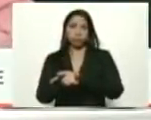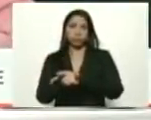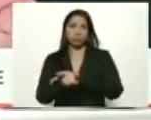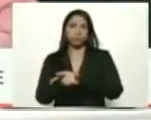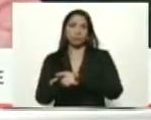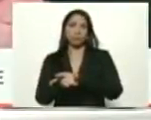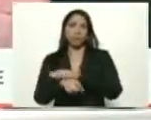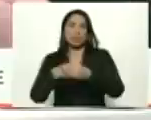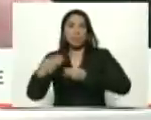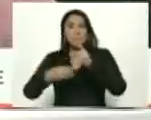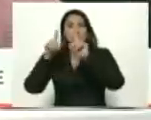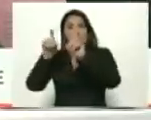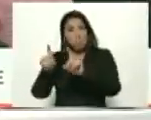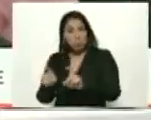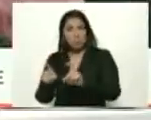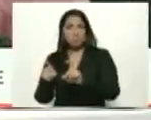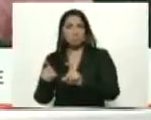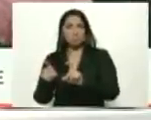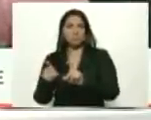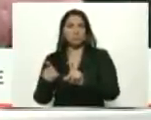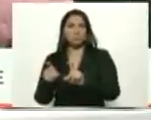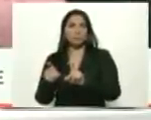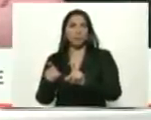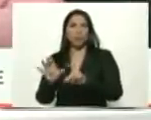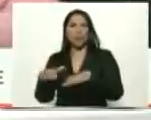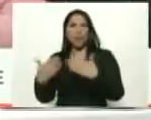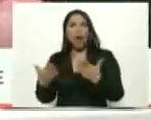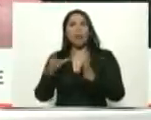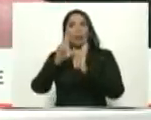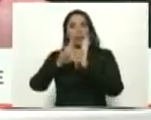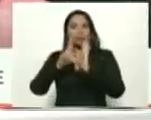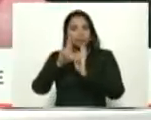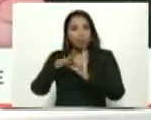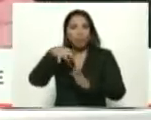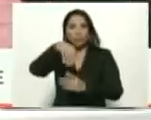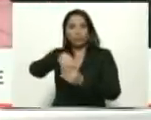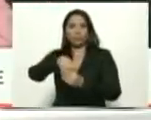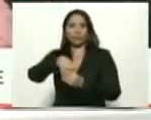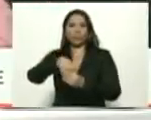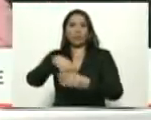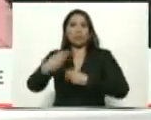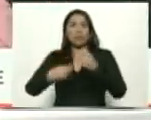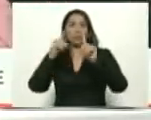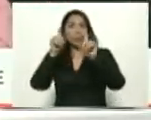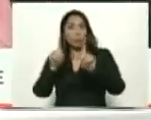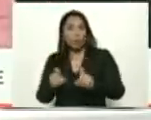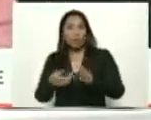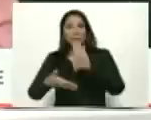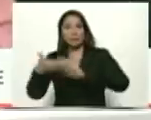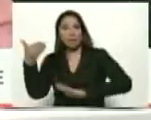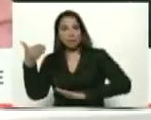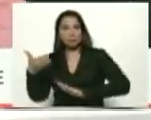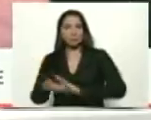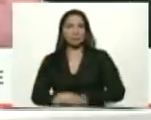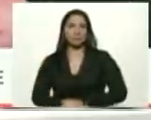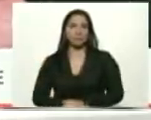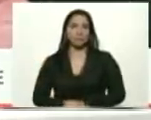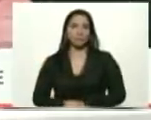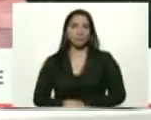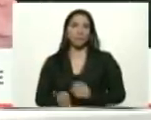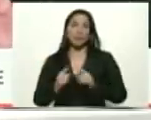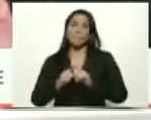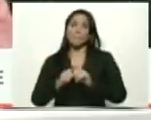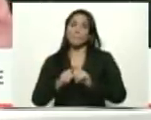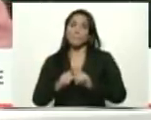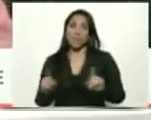se les hizo las pruebas mientras estaban en la cuarentena y se les hizo la prueba al salir. Pero